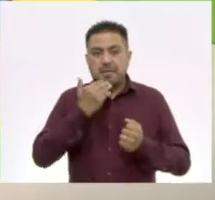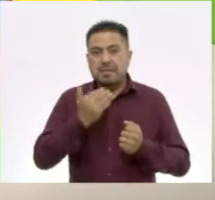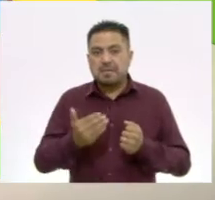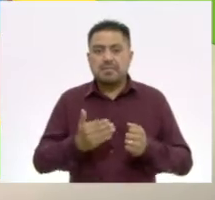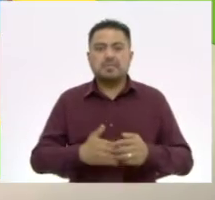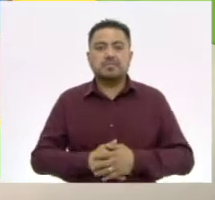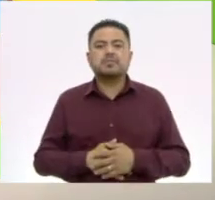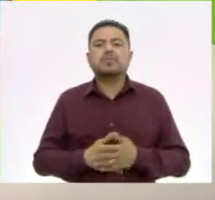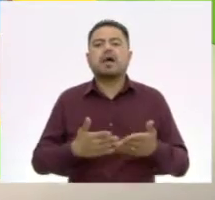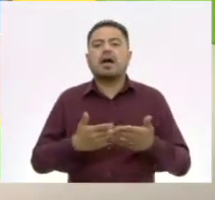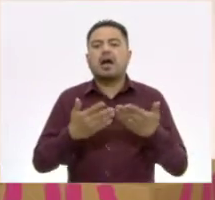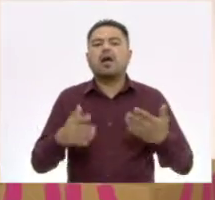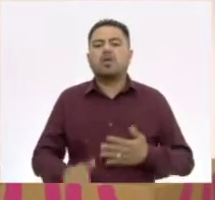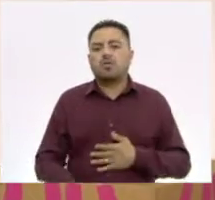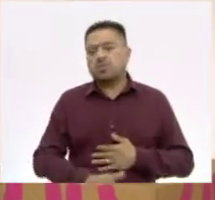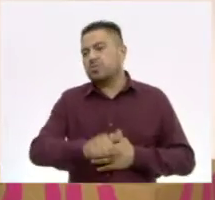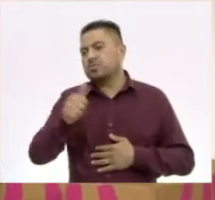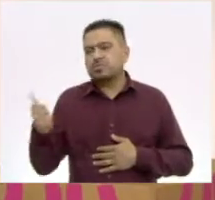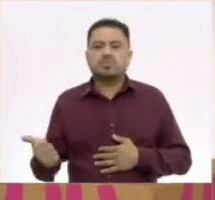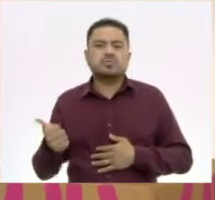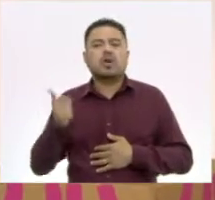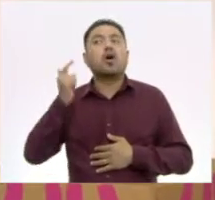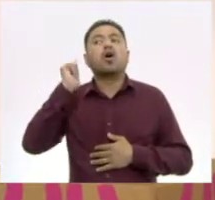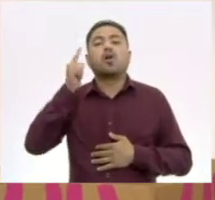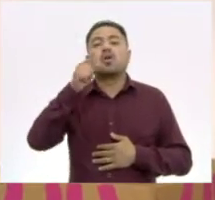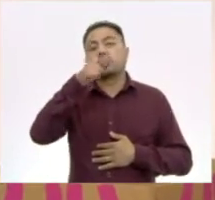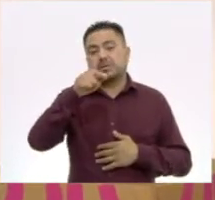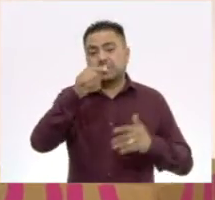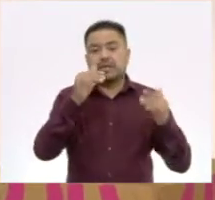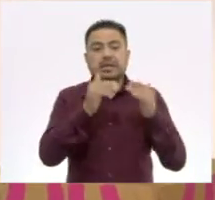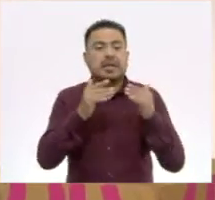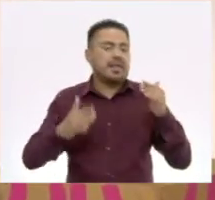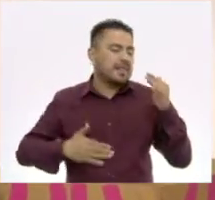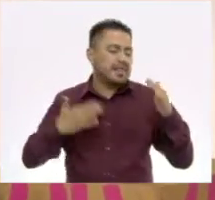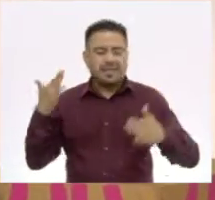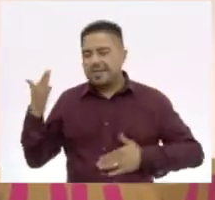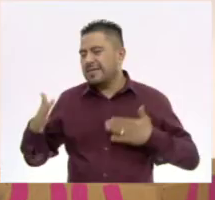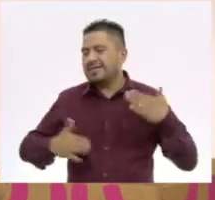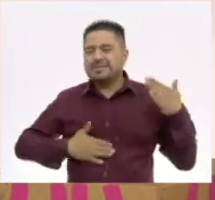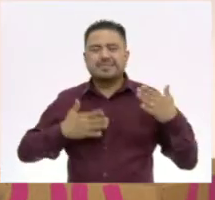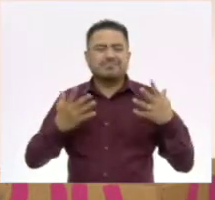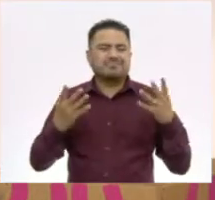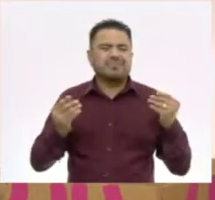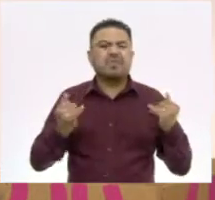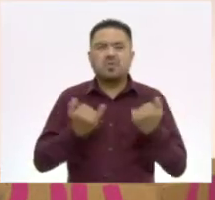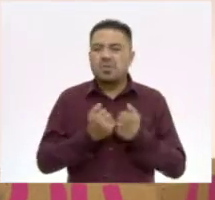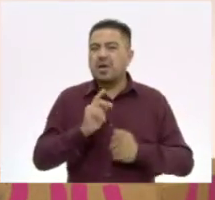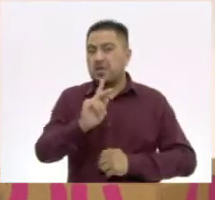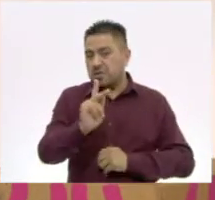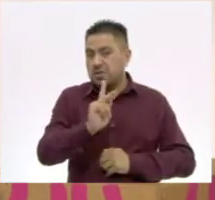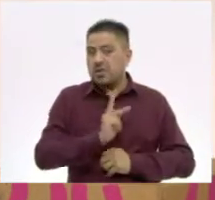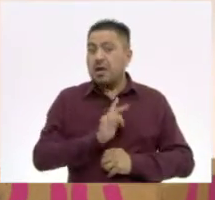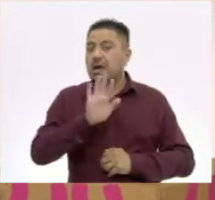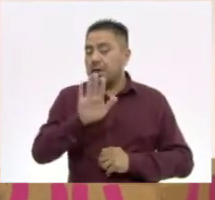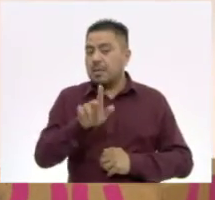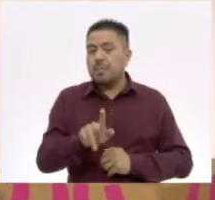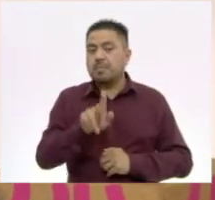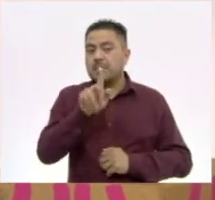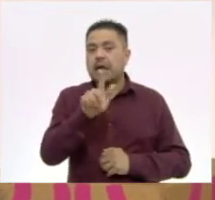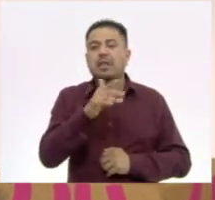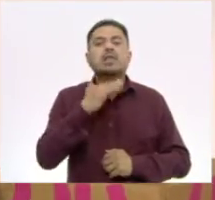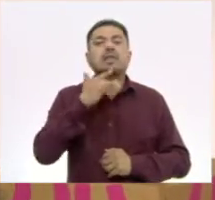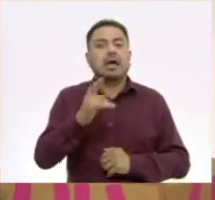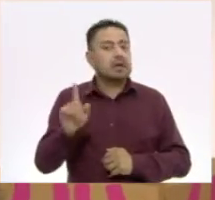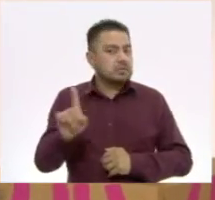vamos con otro esperemos que hay en casa se están divirtiendo tanto como nosotras pero sin hacer